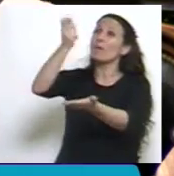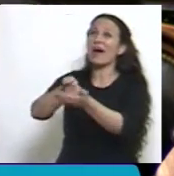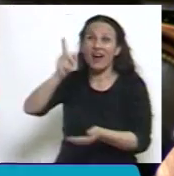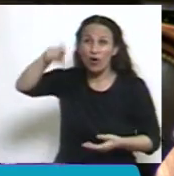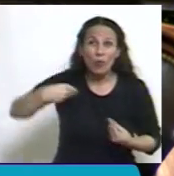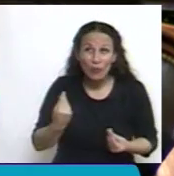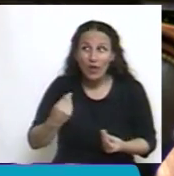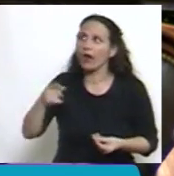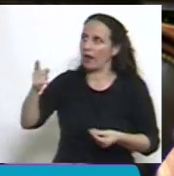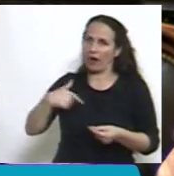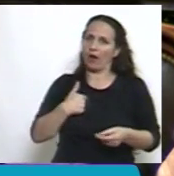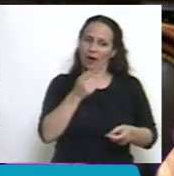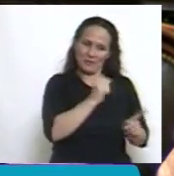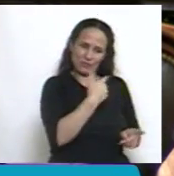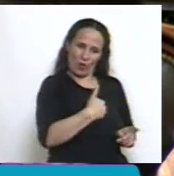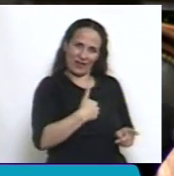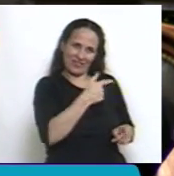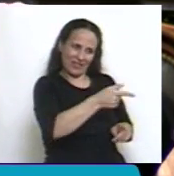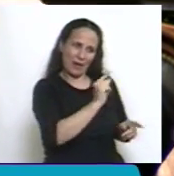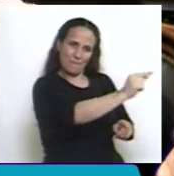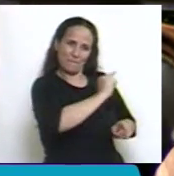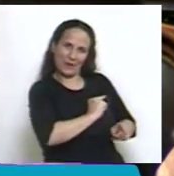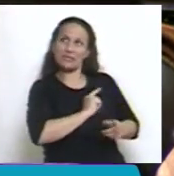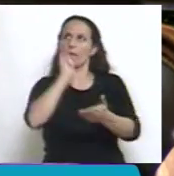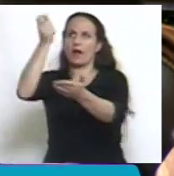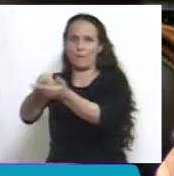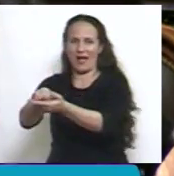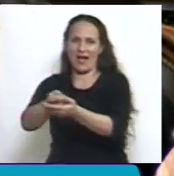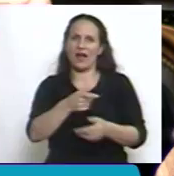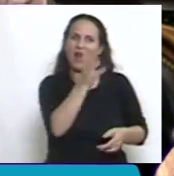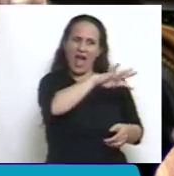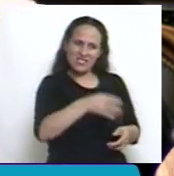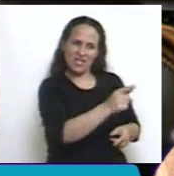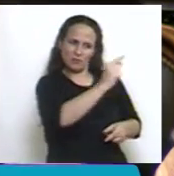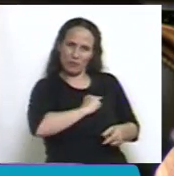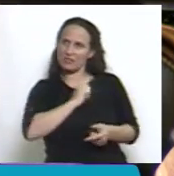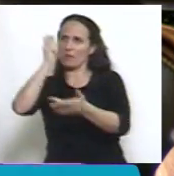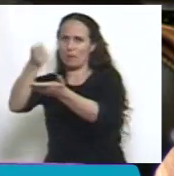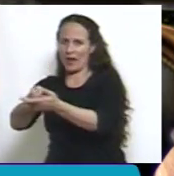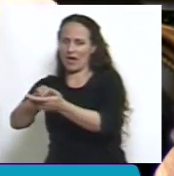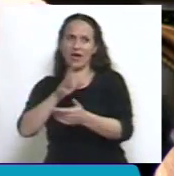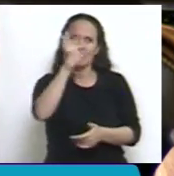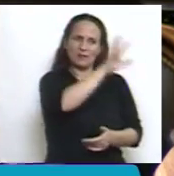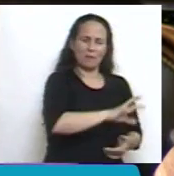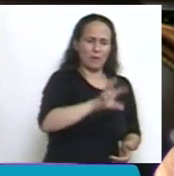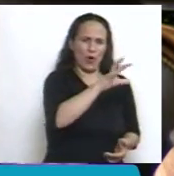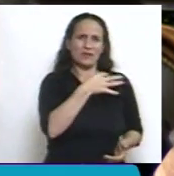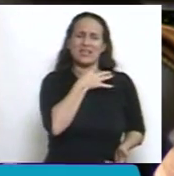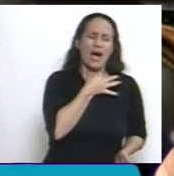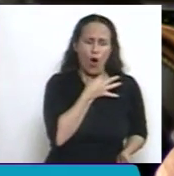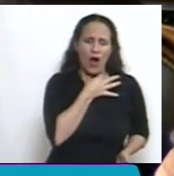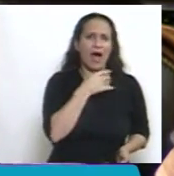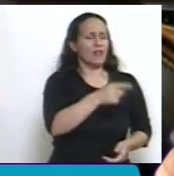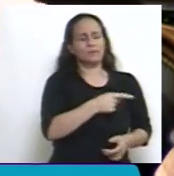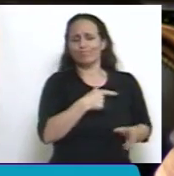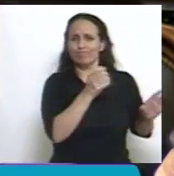con el Estado argentino, con el sistema de previsión, con el ahogo de las provincias, con las reservas, y eso